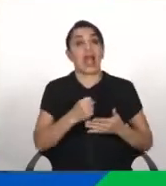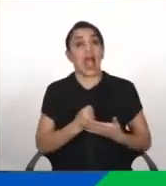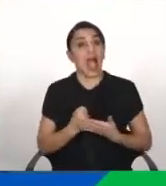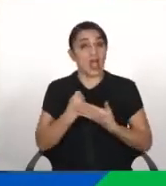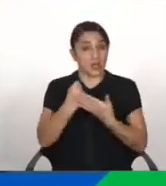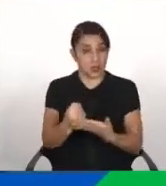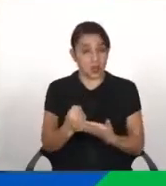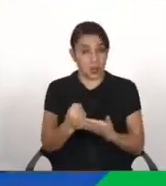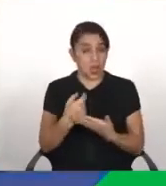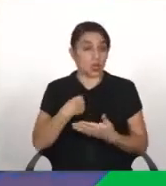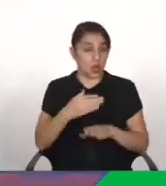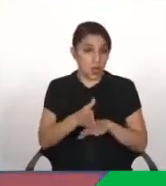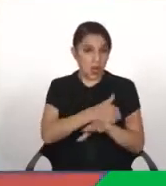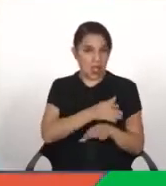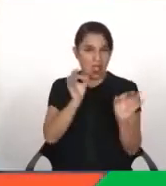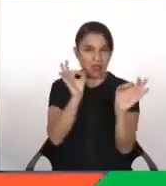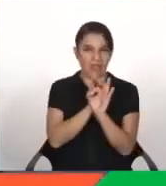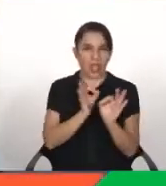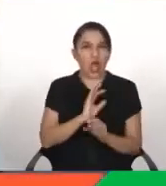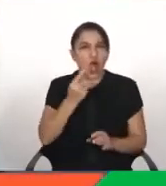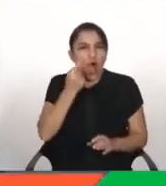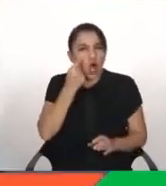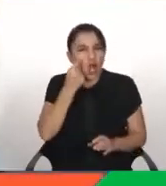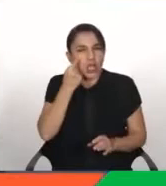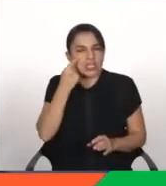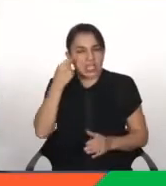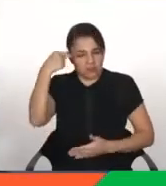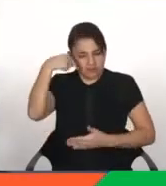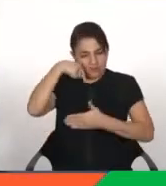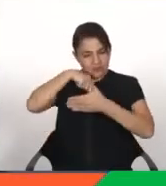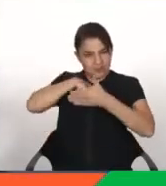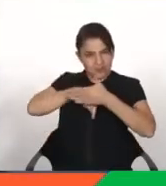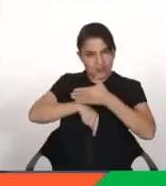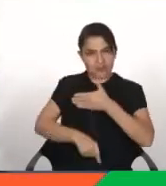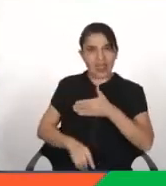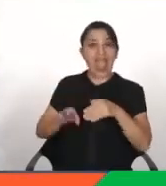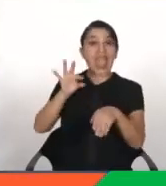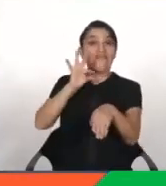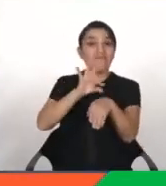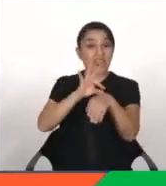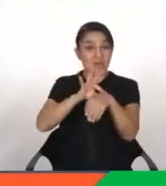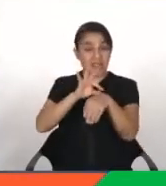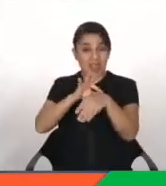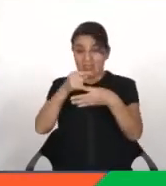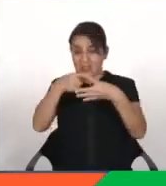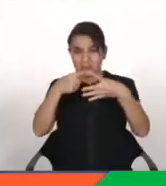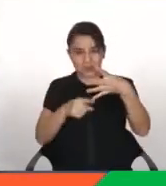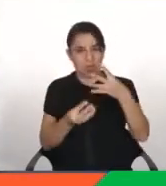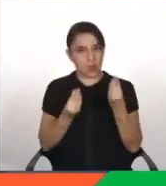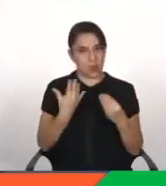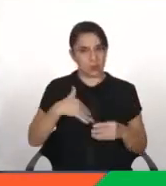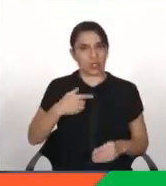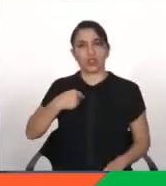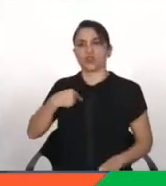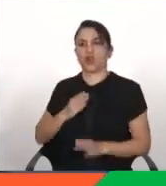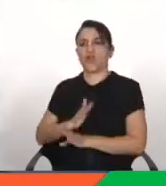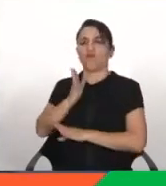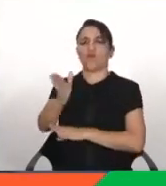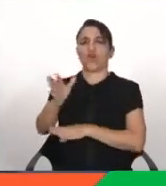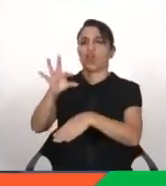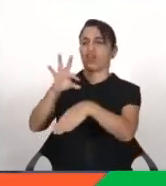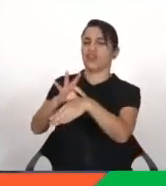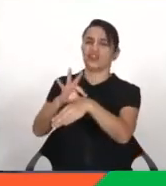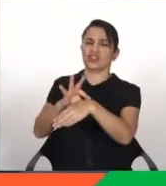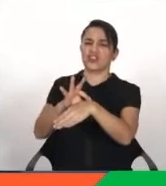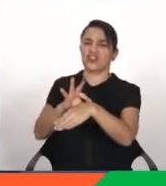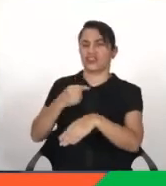lo que he explicado, ¿no? O sea, para conocer mejor las enfermedades. Esto es súper importante. Evidentemente, cuando yo voy al médico y yo tengo cierta